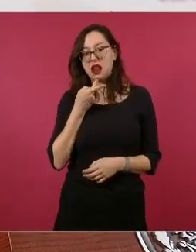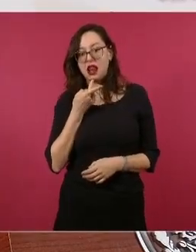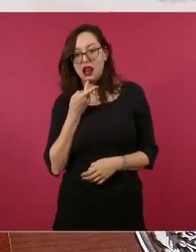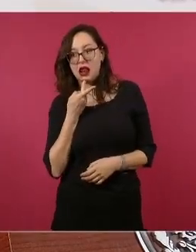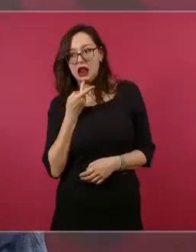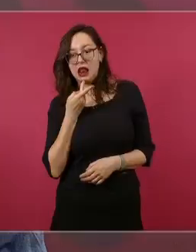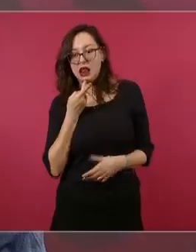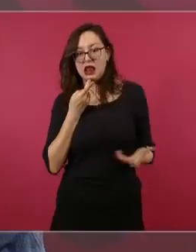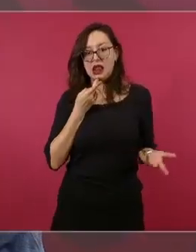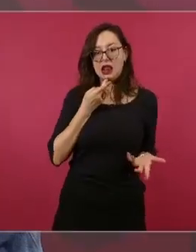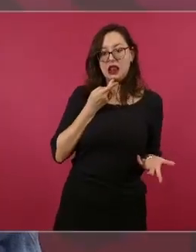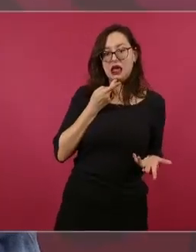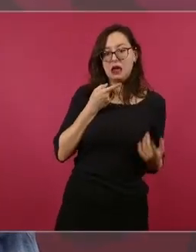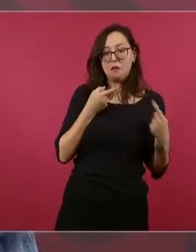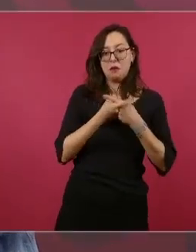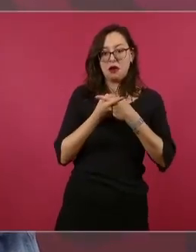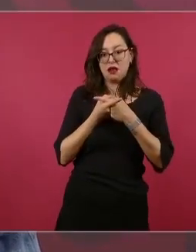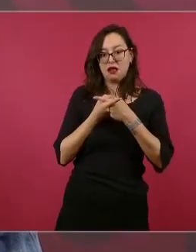hipócritas